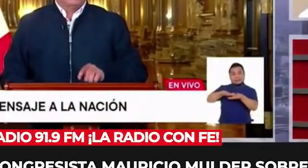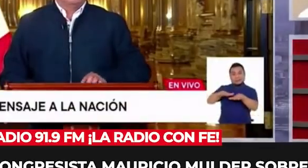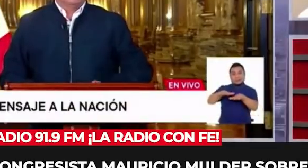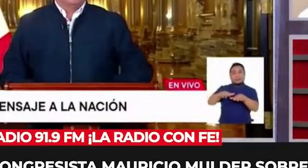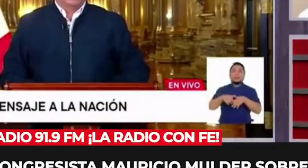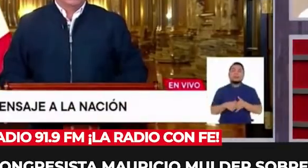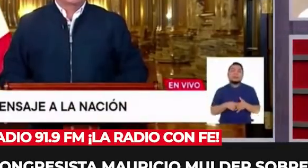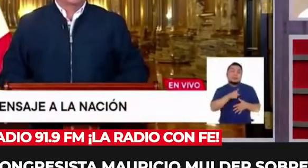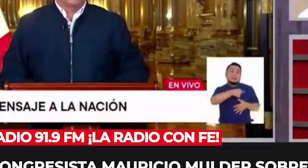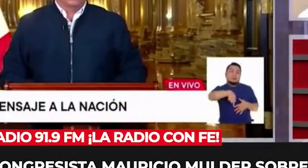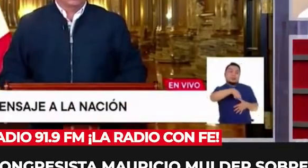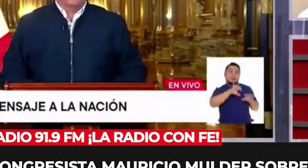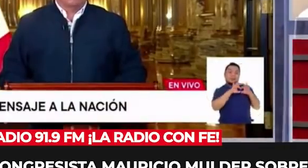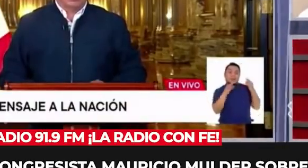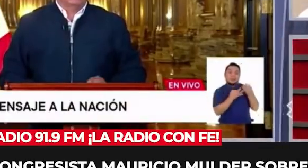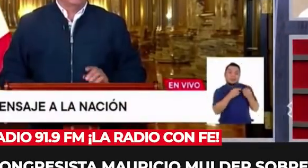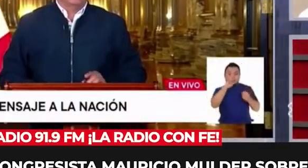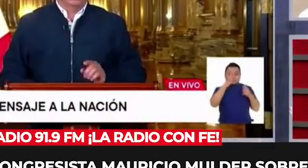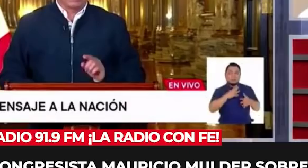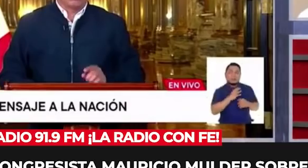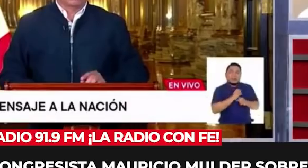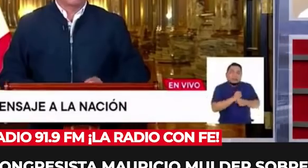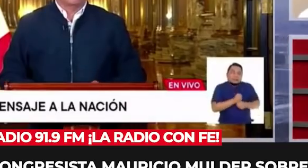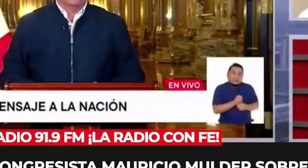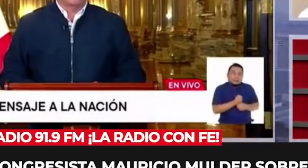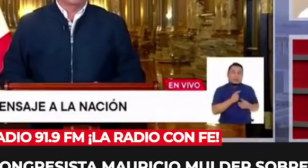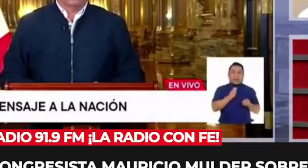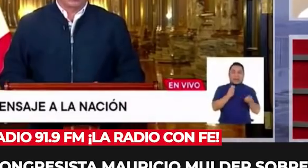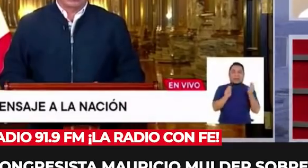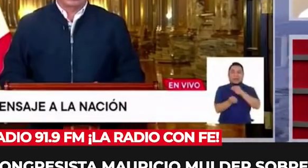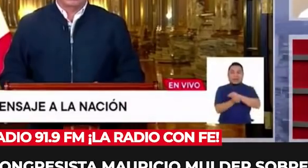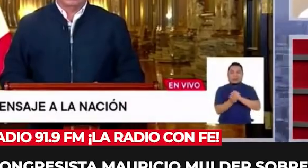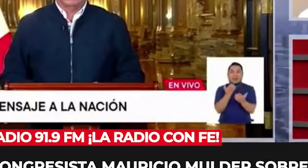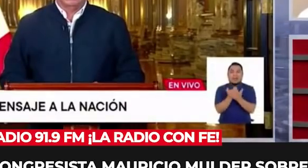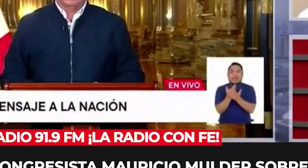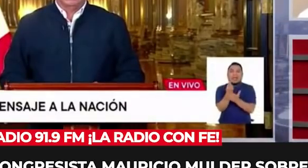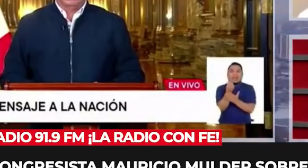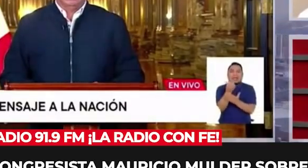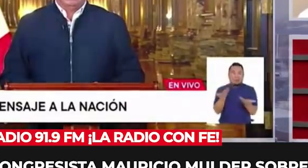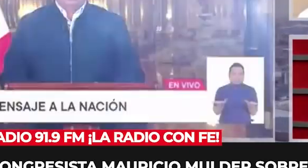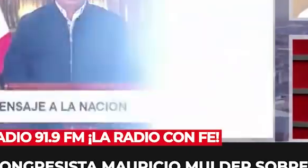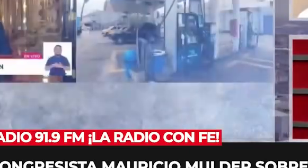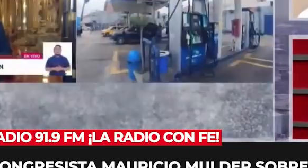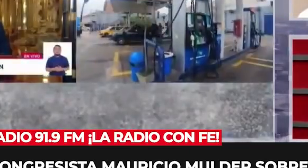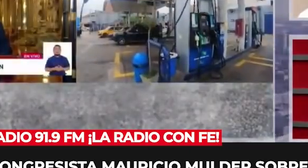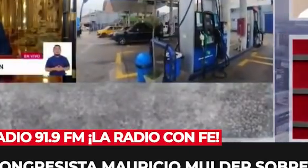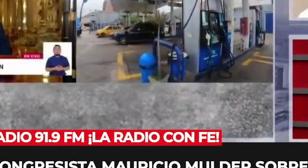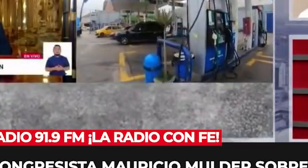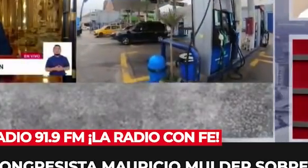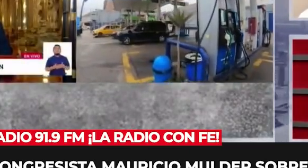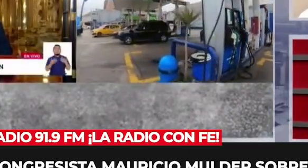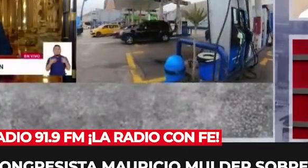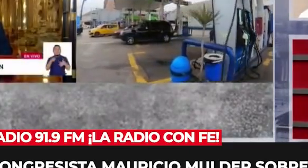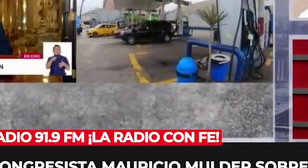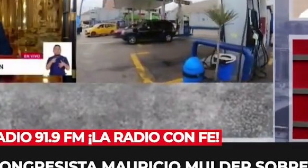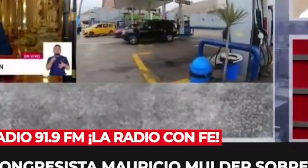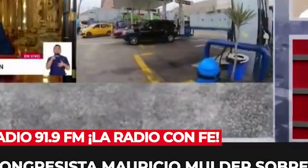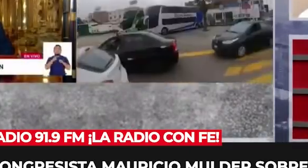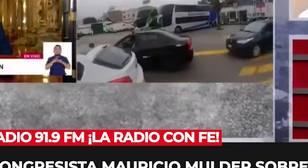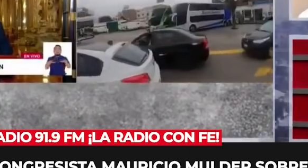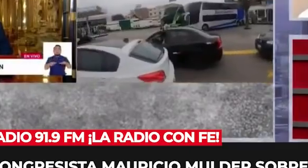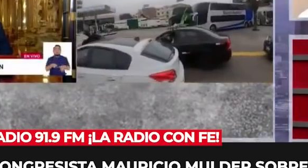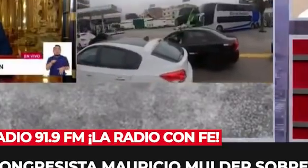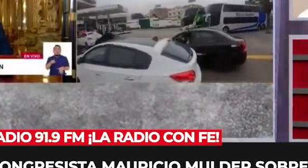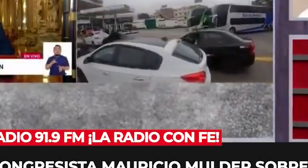que son 15.5 millones. Para hacer eso, tendría que vacunar a 300 mil personas, cosa que ni el gobierno de Lapra, que vacunó un